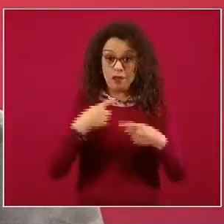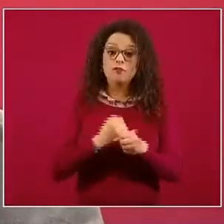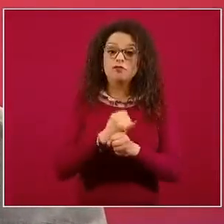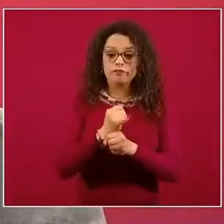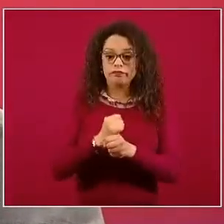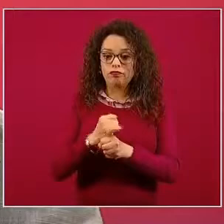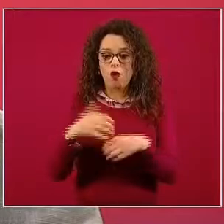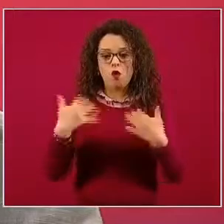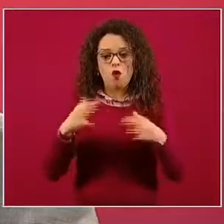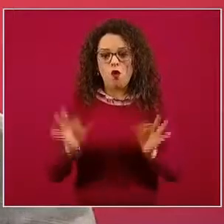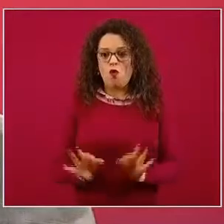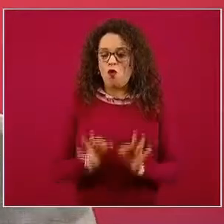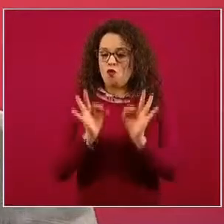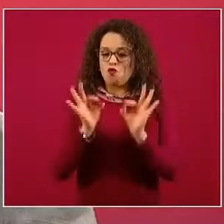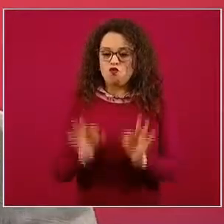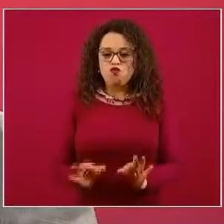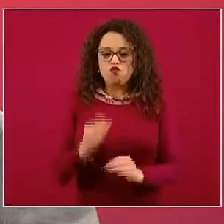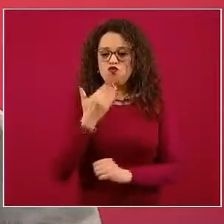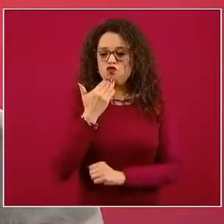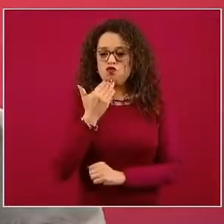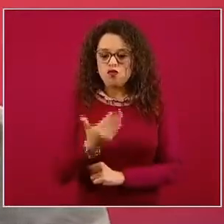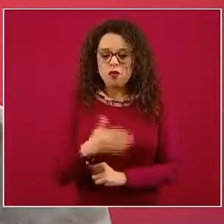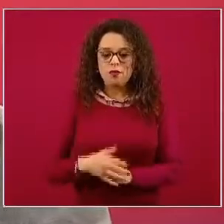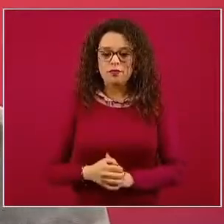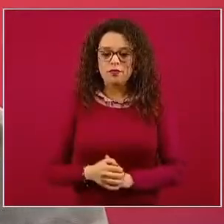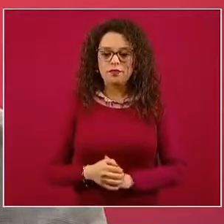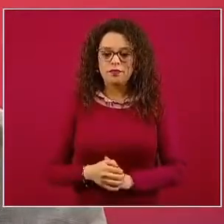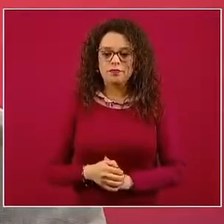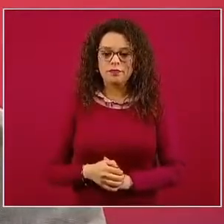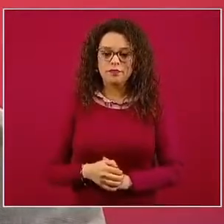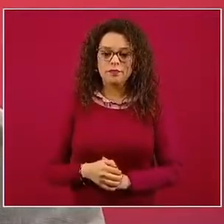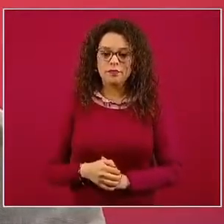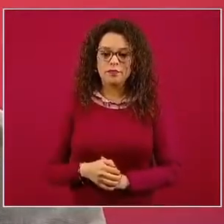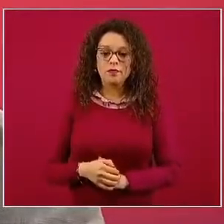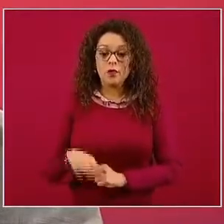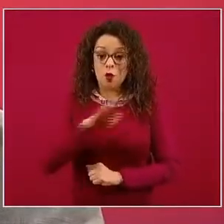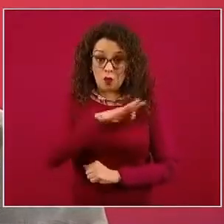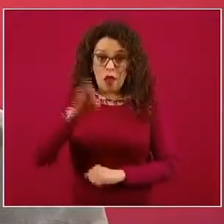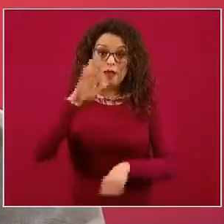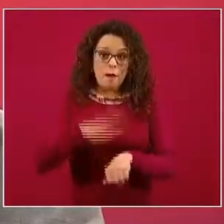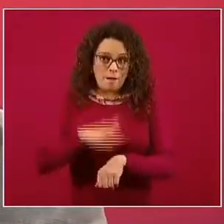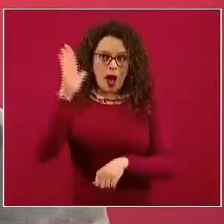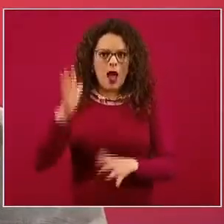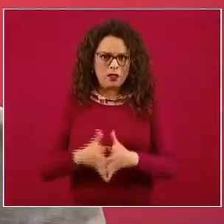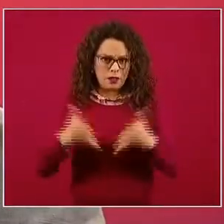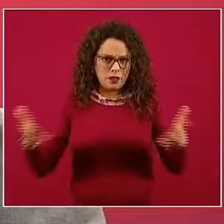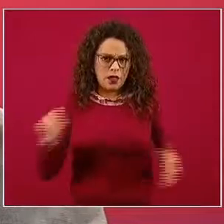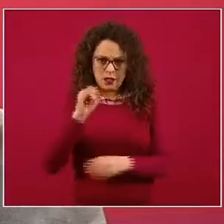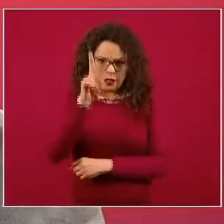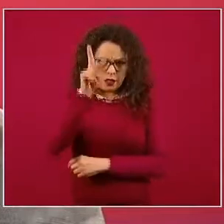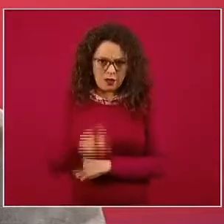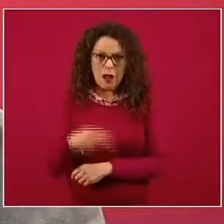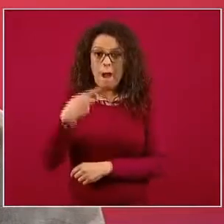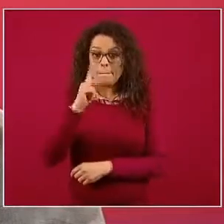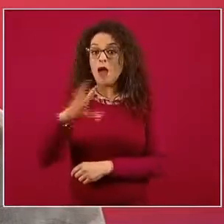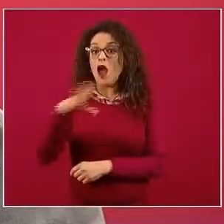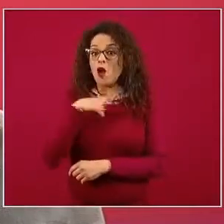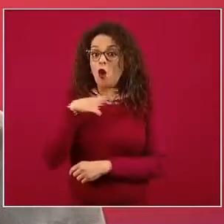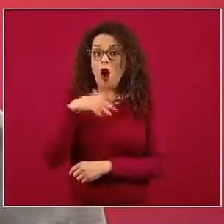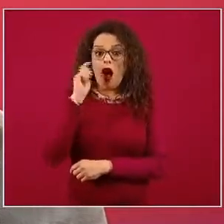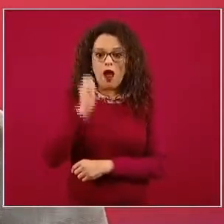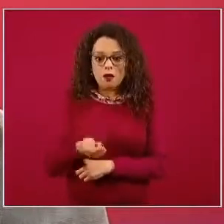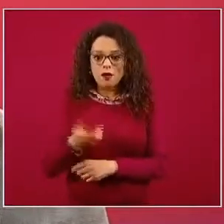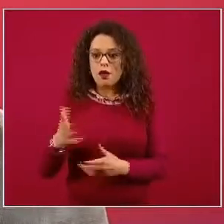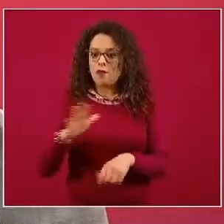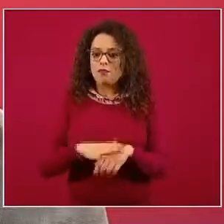sólida, podría ser más amplia, sería muy deseable que fuera más amplia, pero la que hay es muy sólida, son